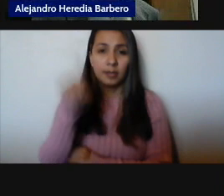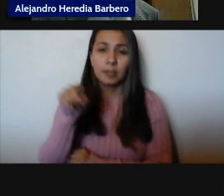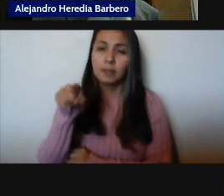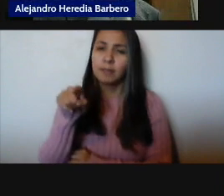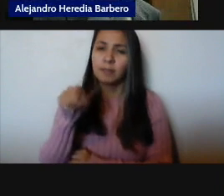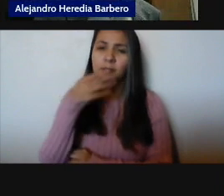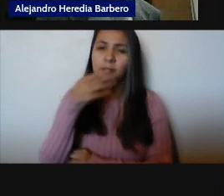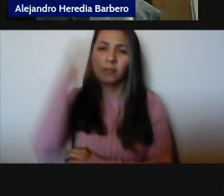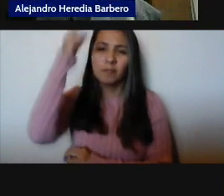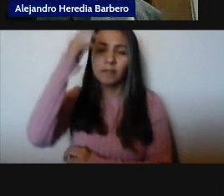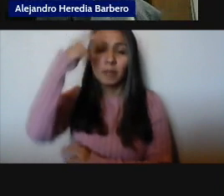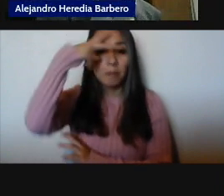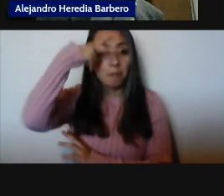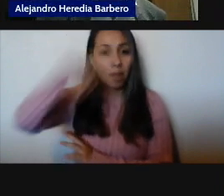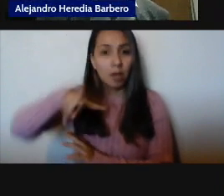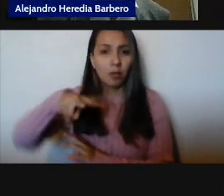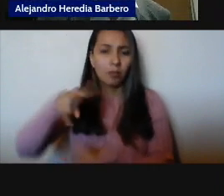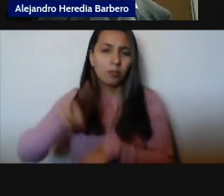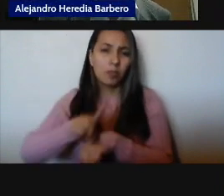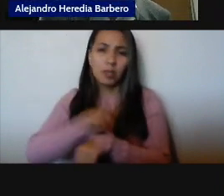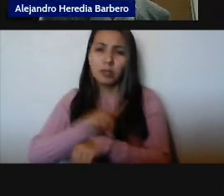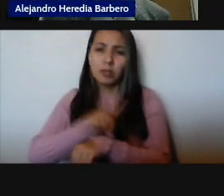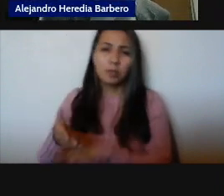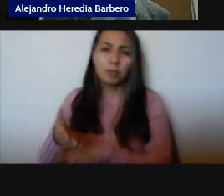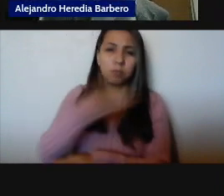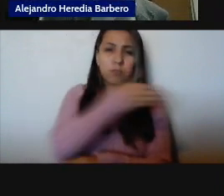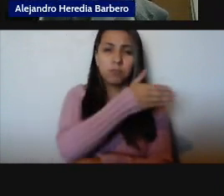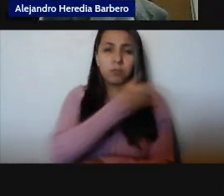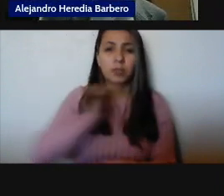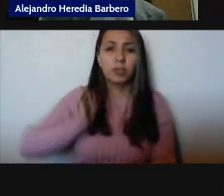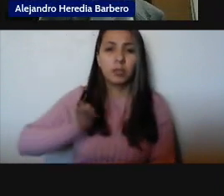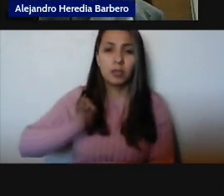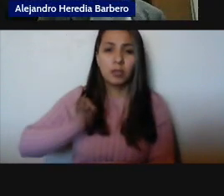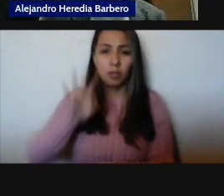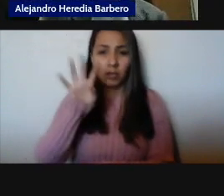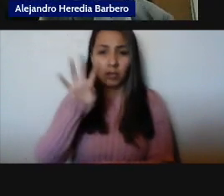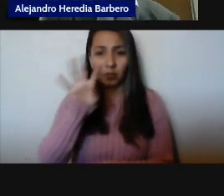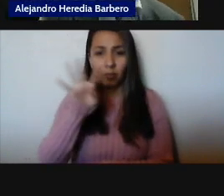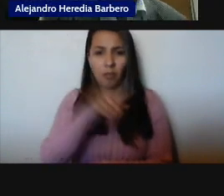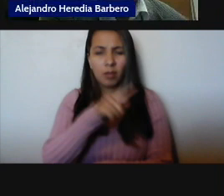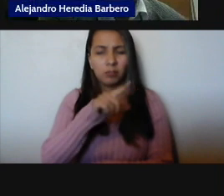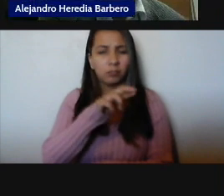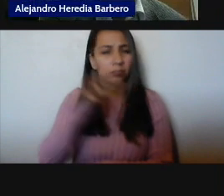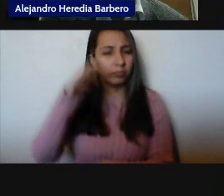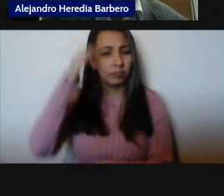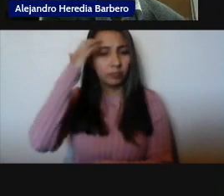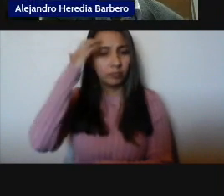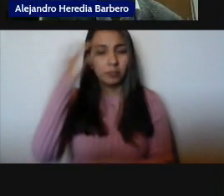mexicano muy sobresaliente de finales del siglo XIX y muere como en